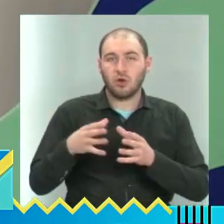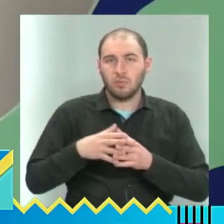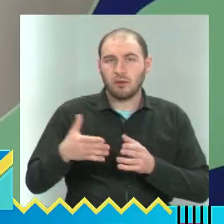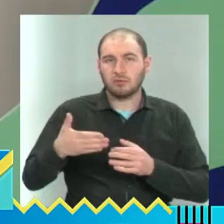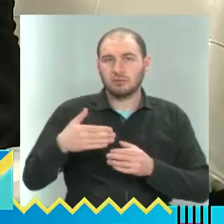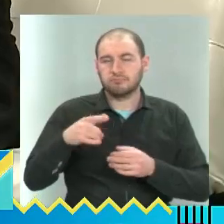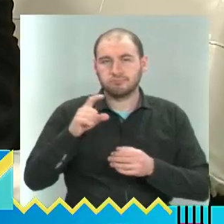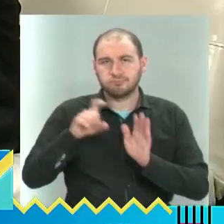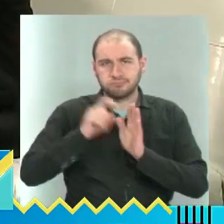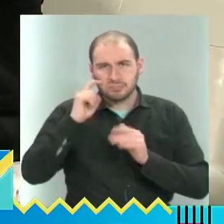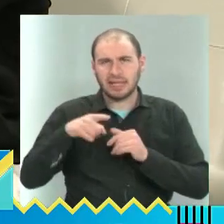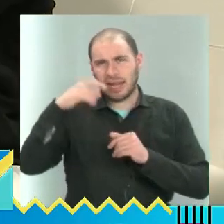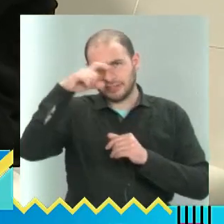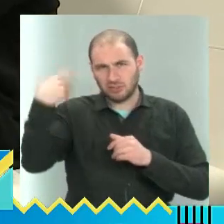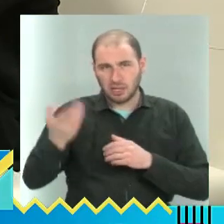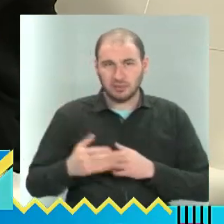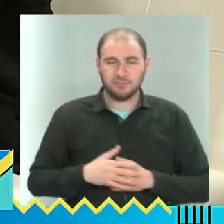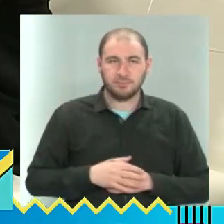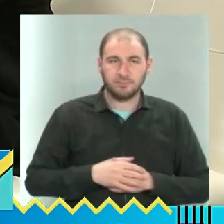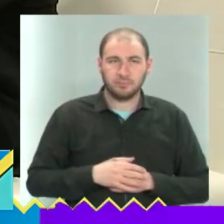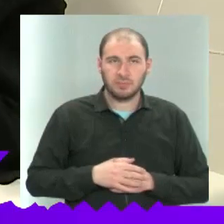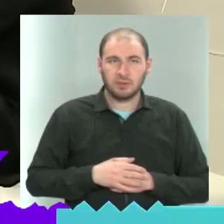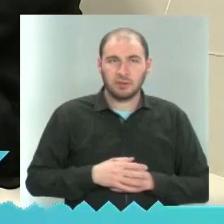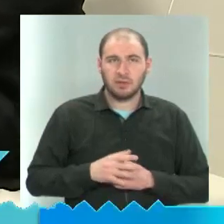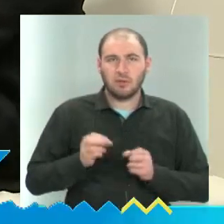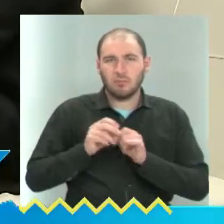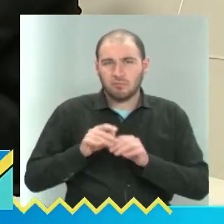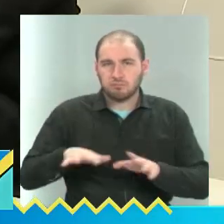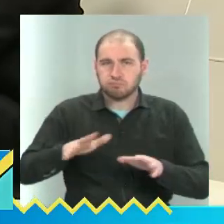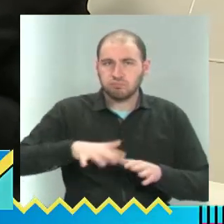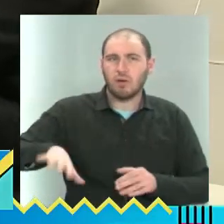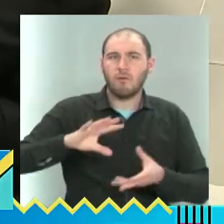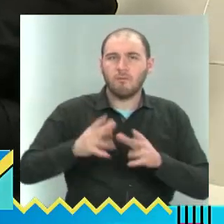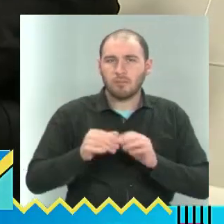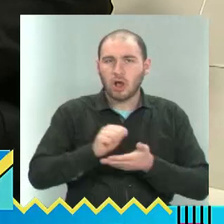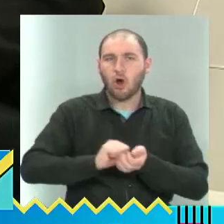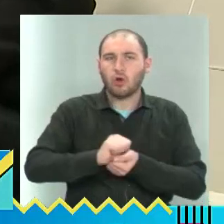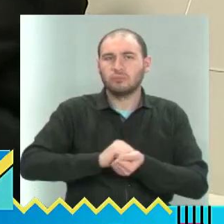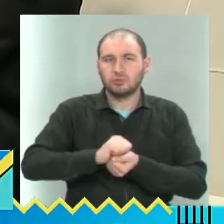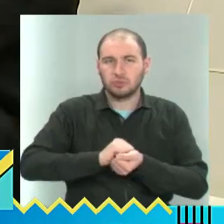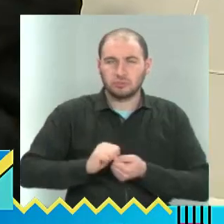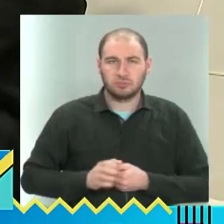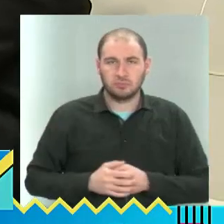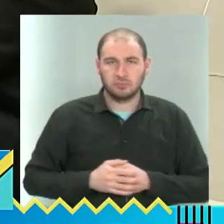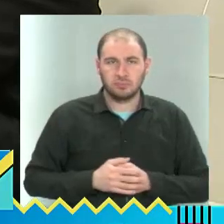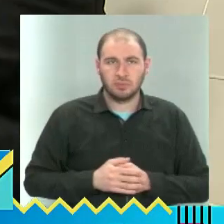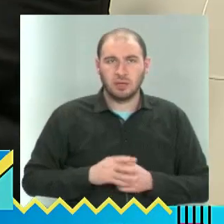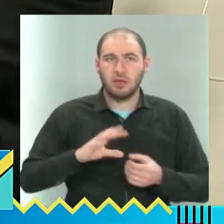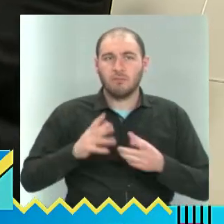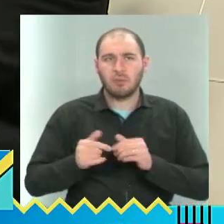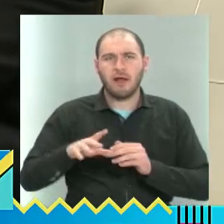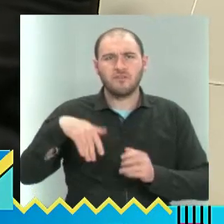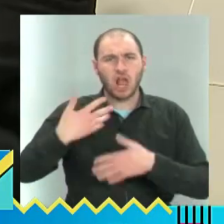criminal, internacional, con coberturas, con mecanismos de corrupción, con mecanismos